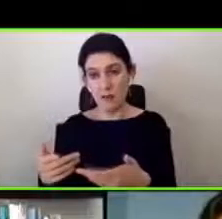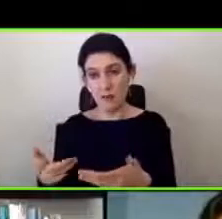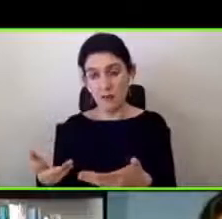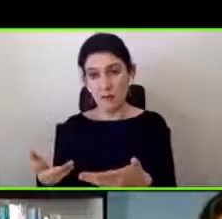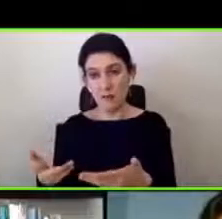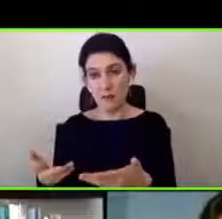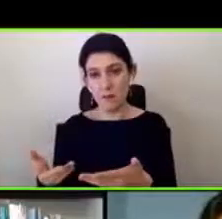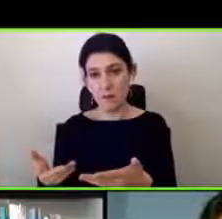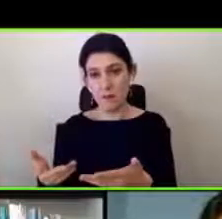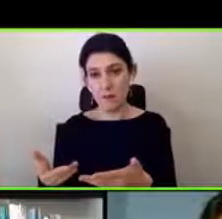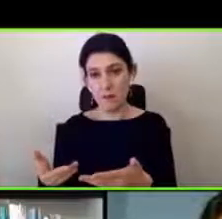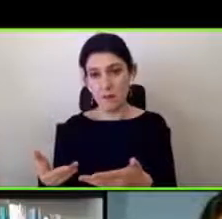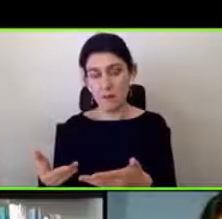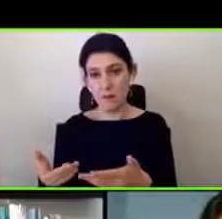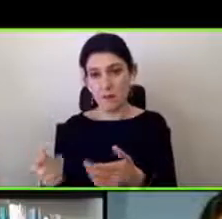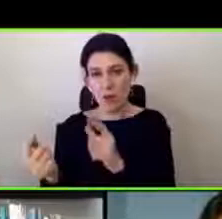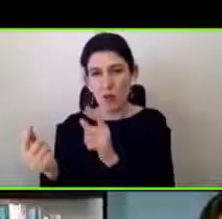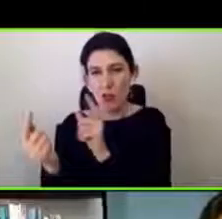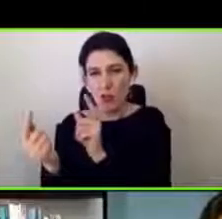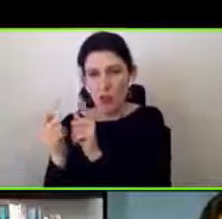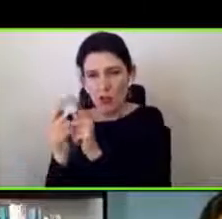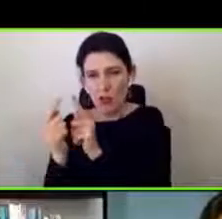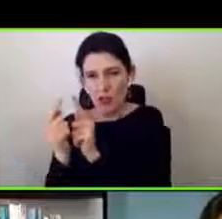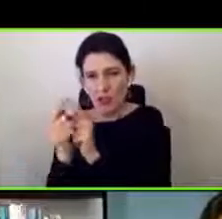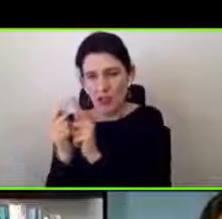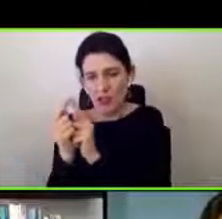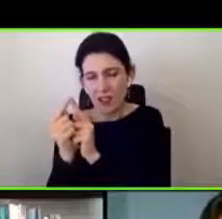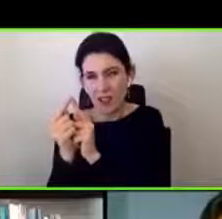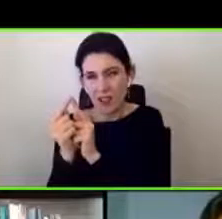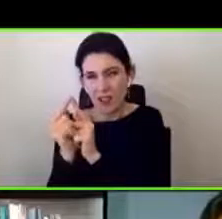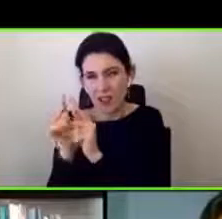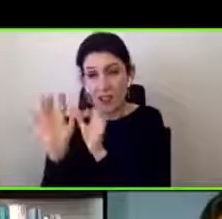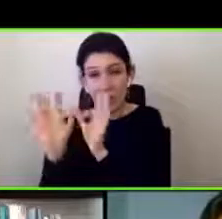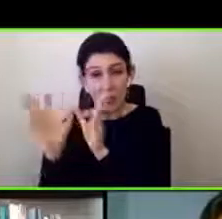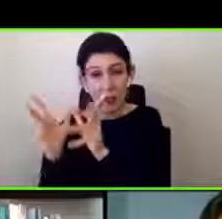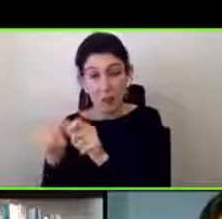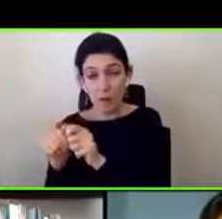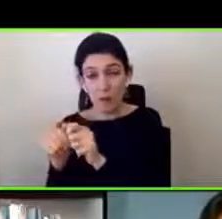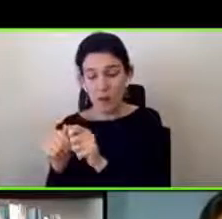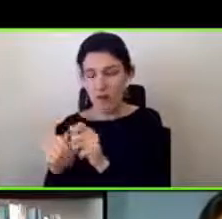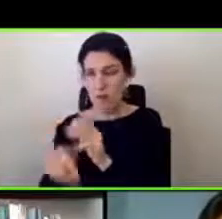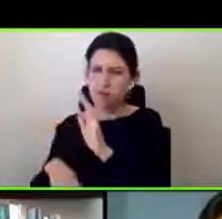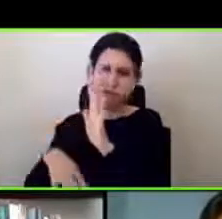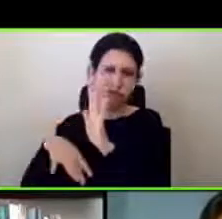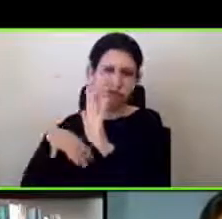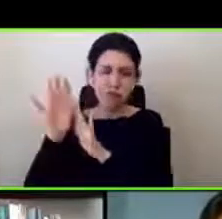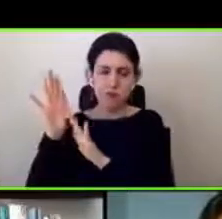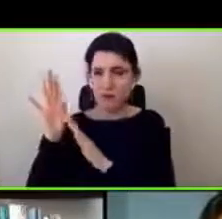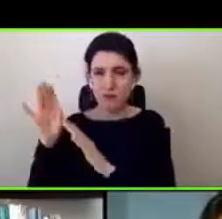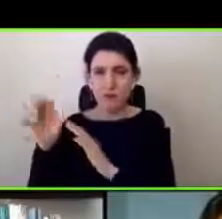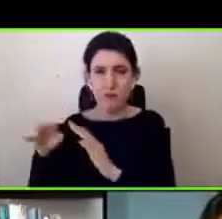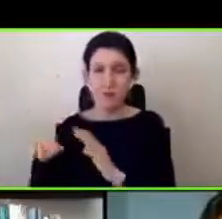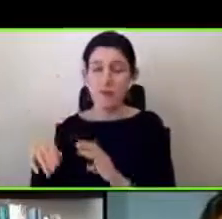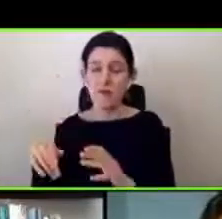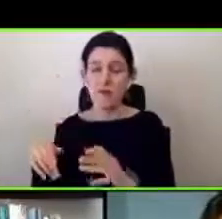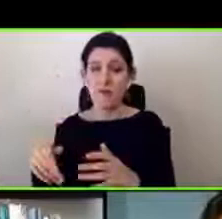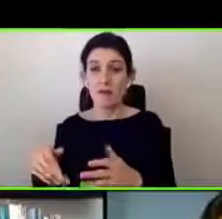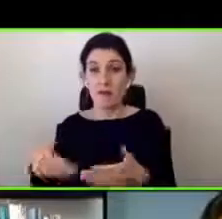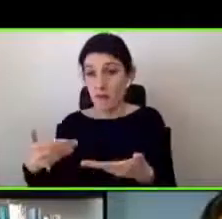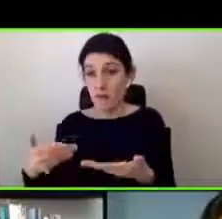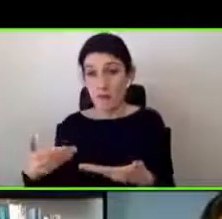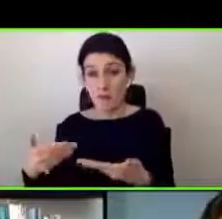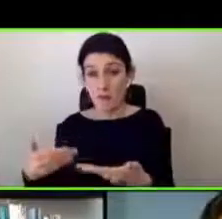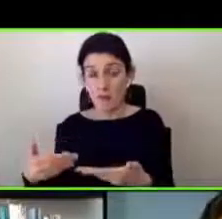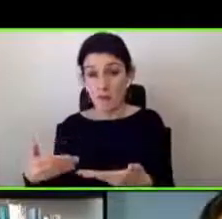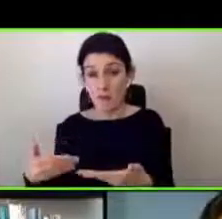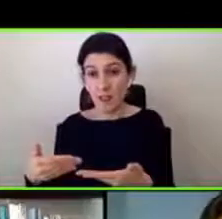con un nivel de contacto con los miembros de los sistemas familiares mucho más alto de lo habitual. Estamos en un momento donde estamos